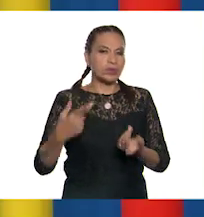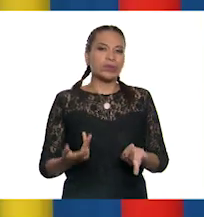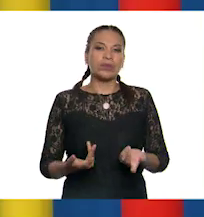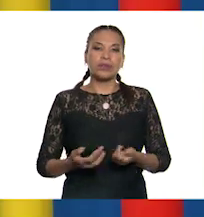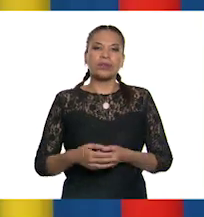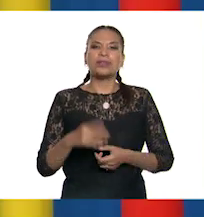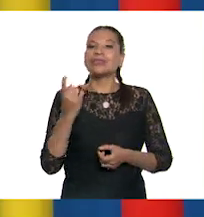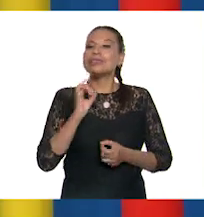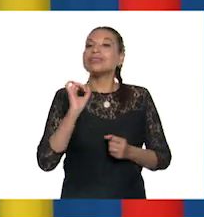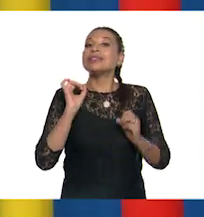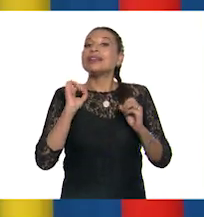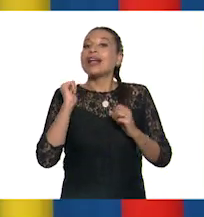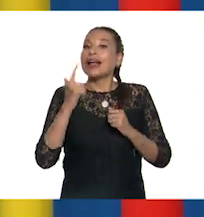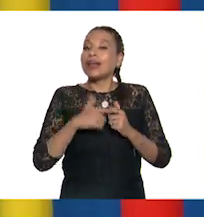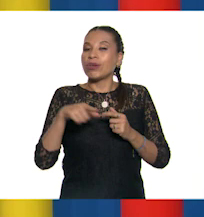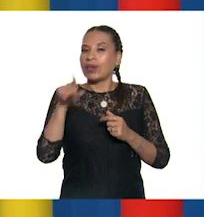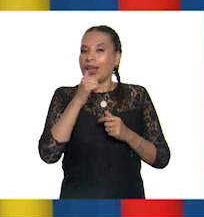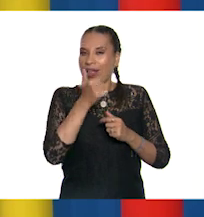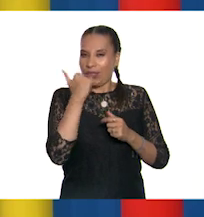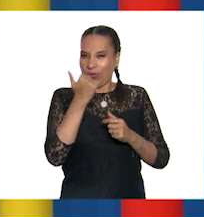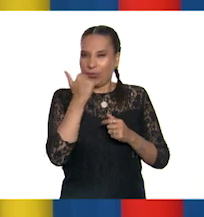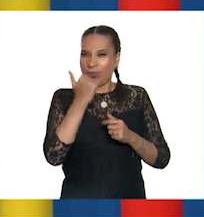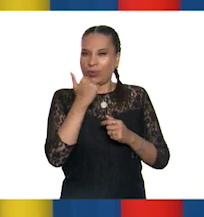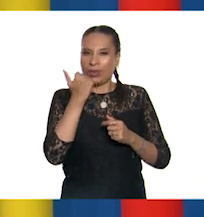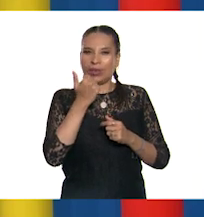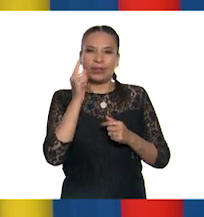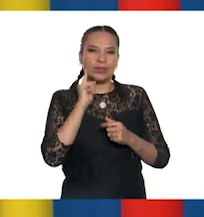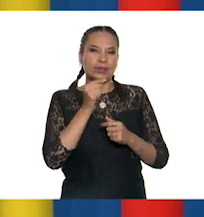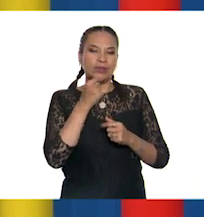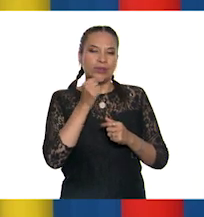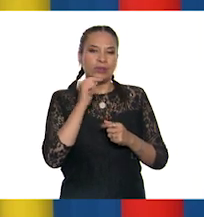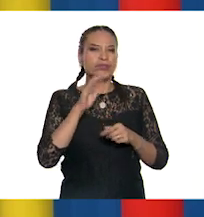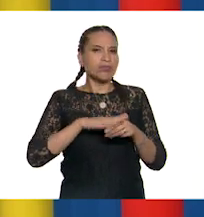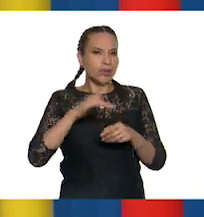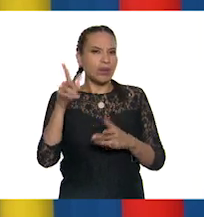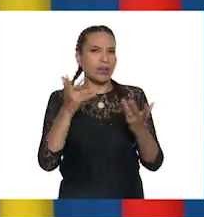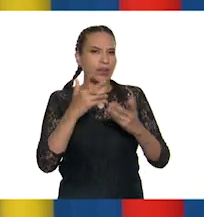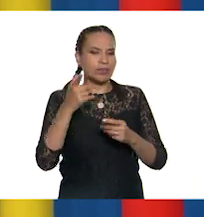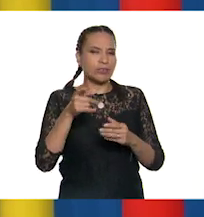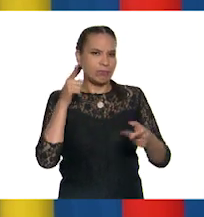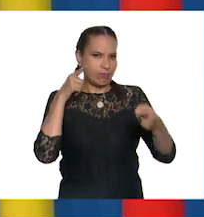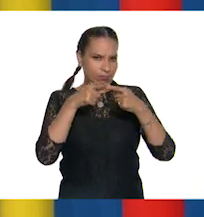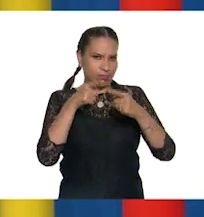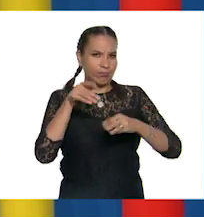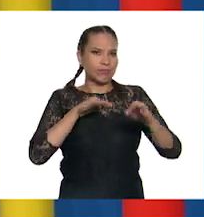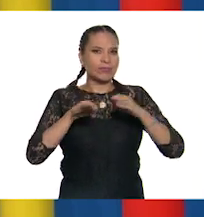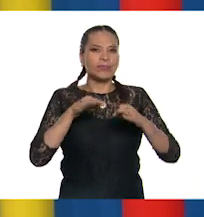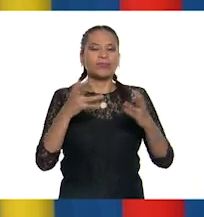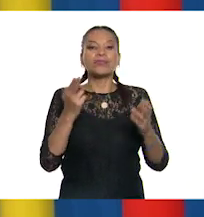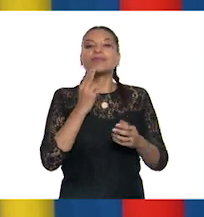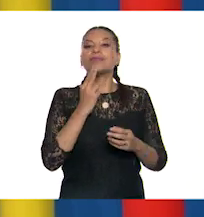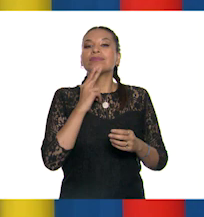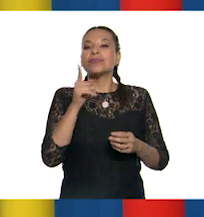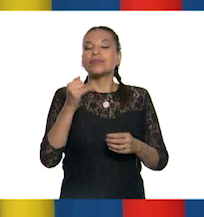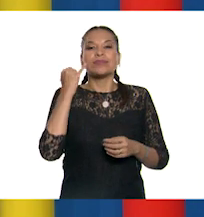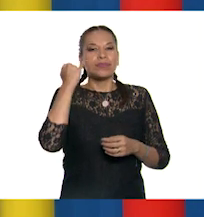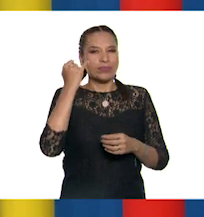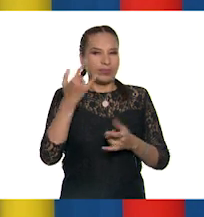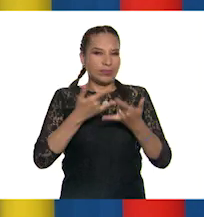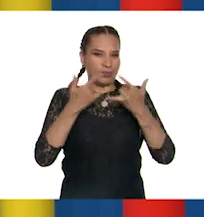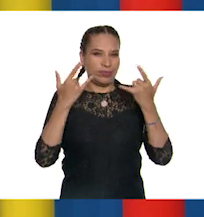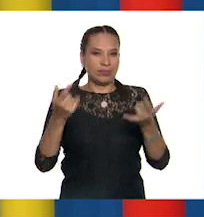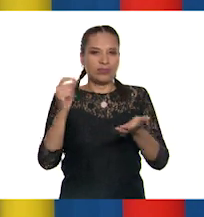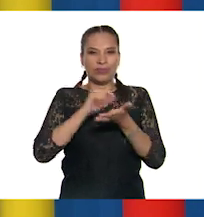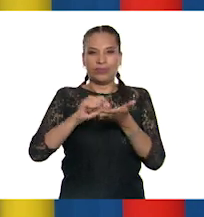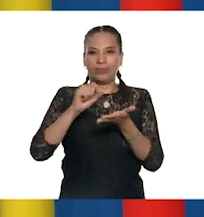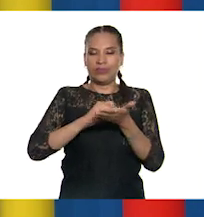¿Y qué tal si algunos alumnos o alumnas desean ir aún más lejos con este reto y utilizan esa anécdota como base para